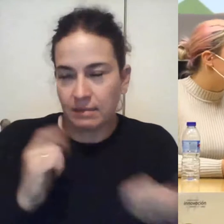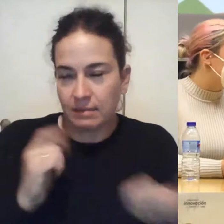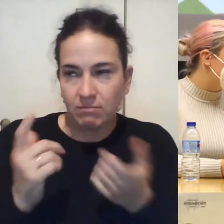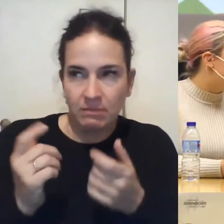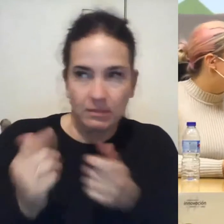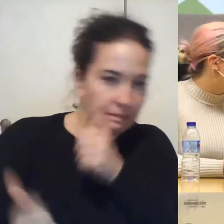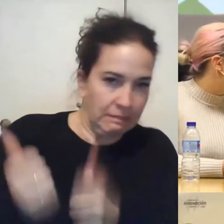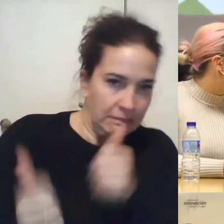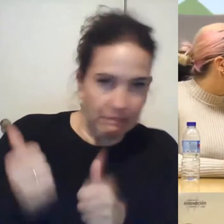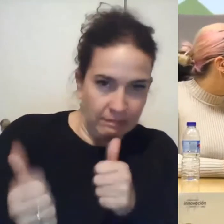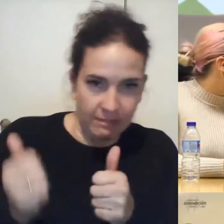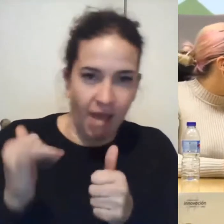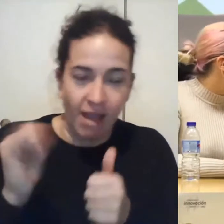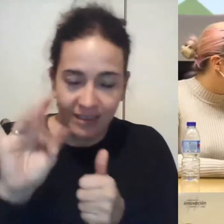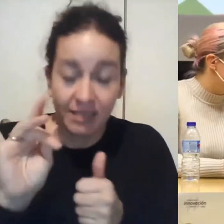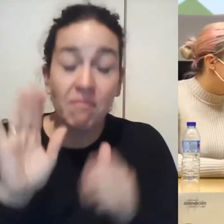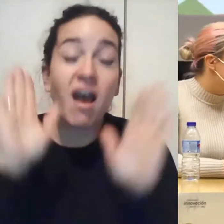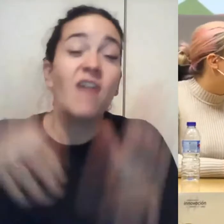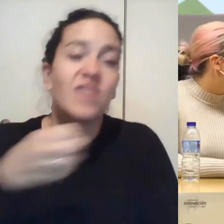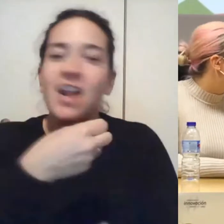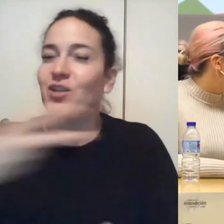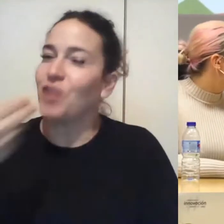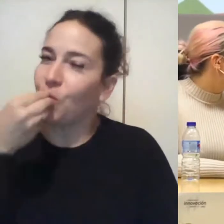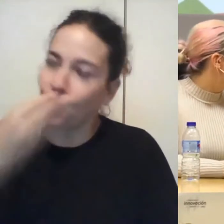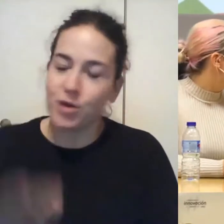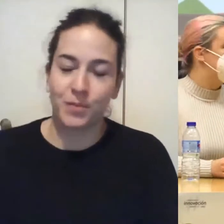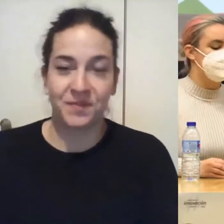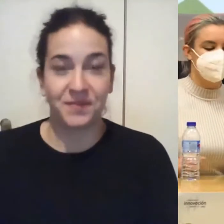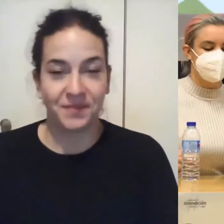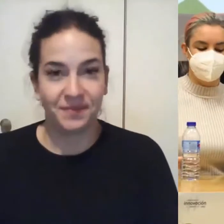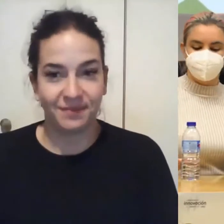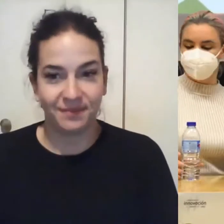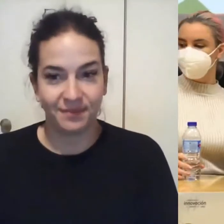el resultado al final ha sido bastante, bastante gratificante.